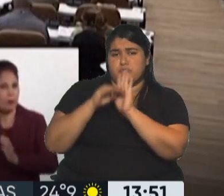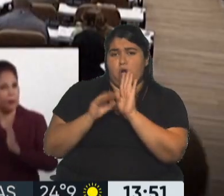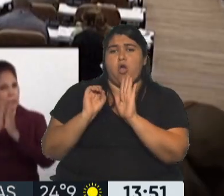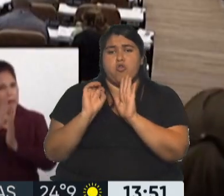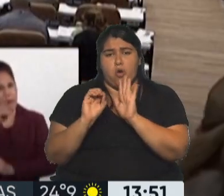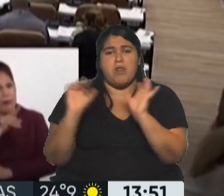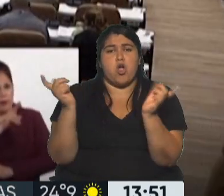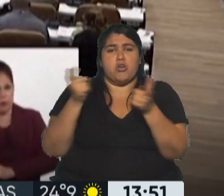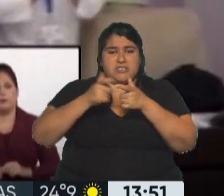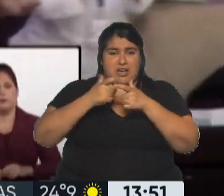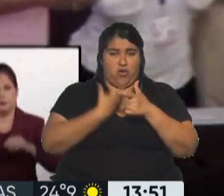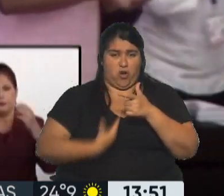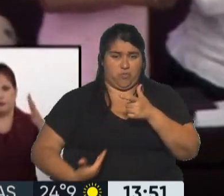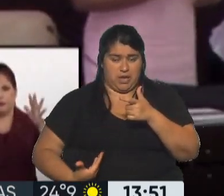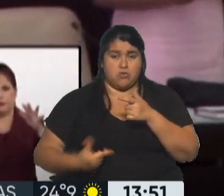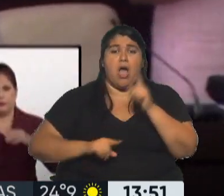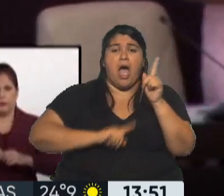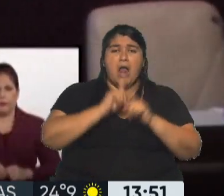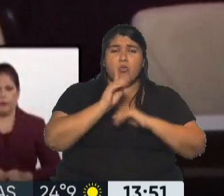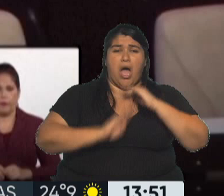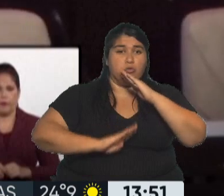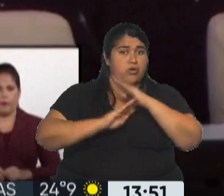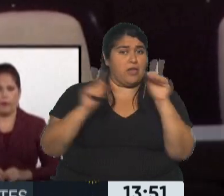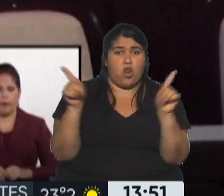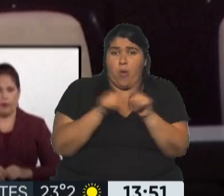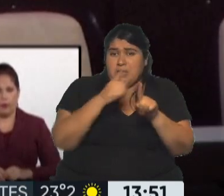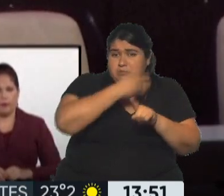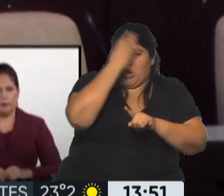de Estado, cuyas autoridades son las mismas de la Asamblea.